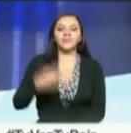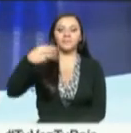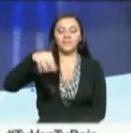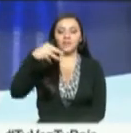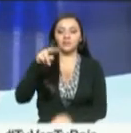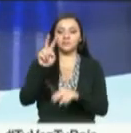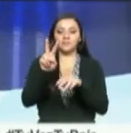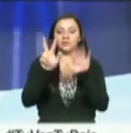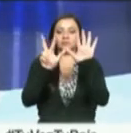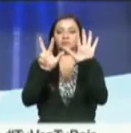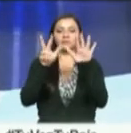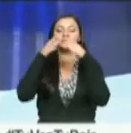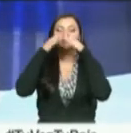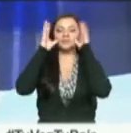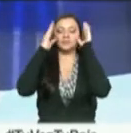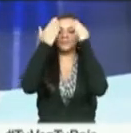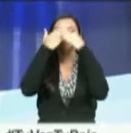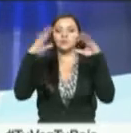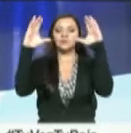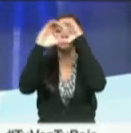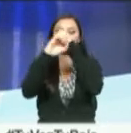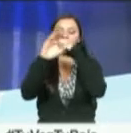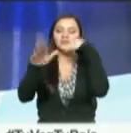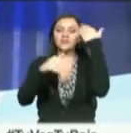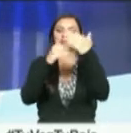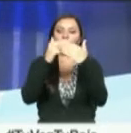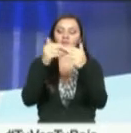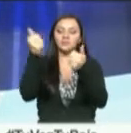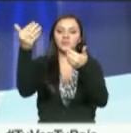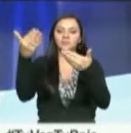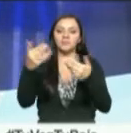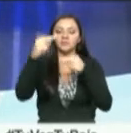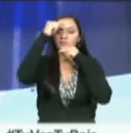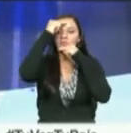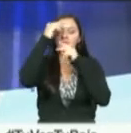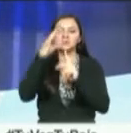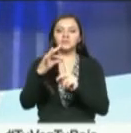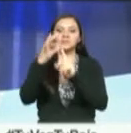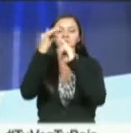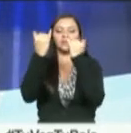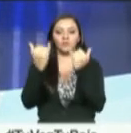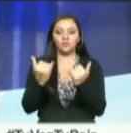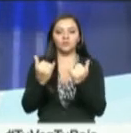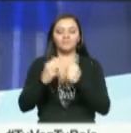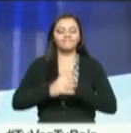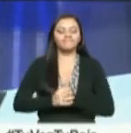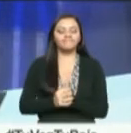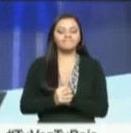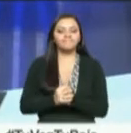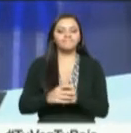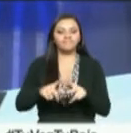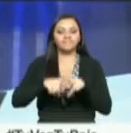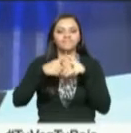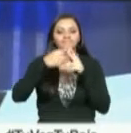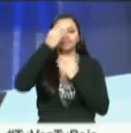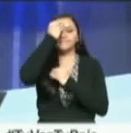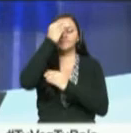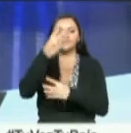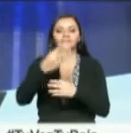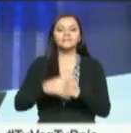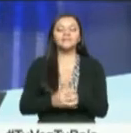Miércoles 28 de diciembre, muy buenas noches, amigos, amigas, bienvenidos a su Noticiero Ciudadano, emisión estelar. Empecemos con la